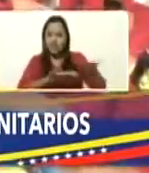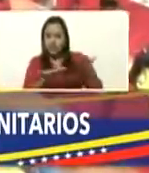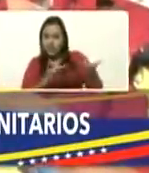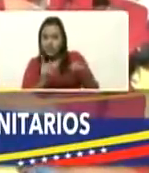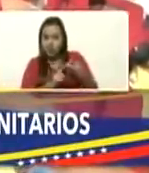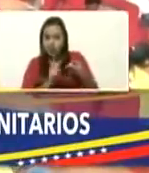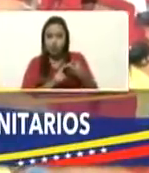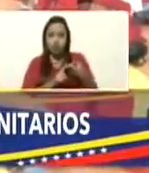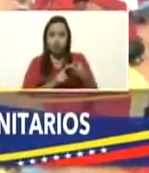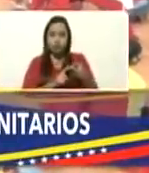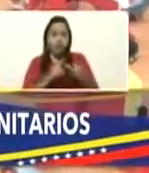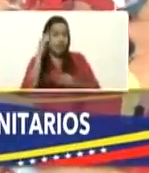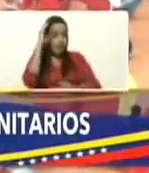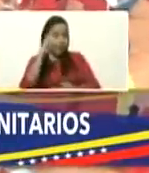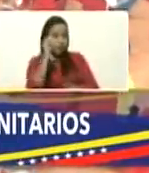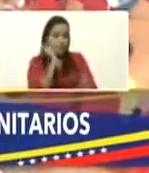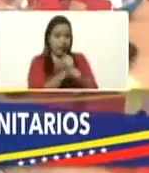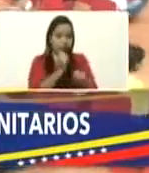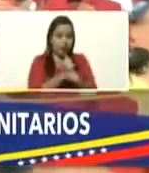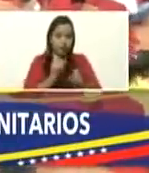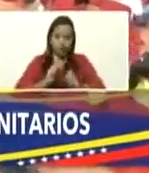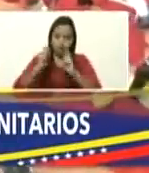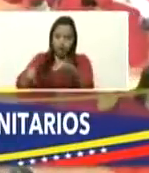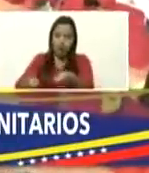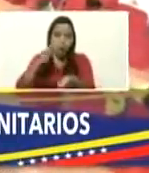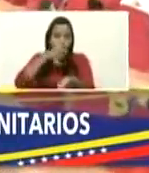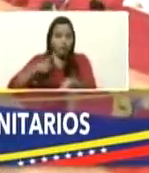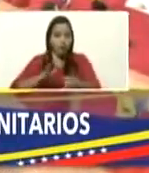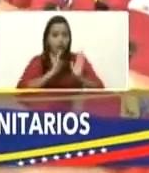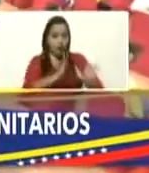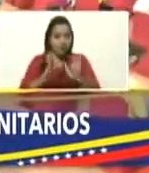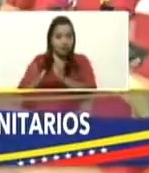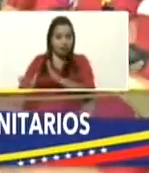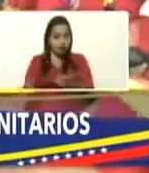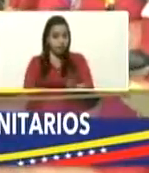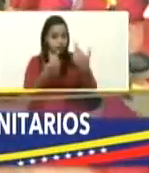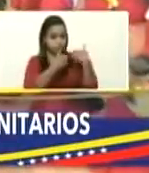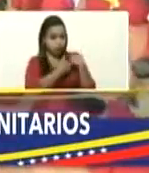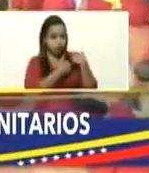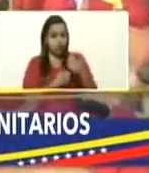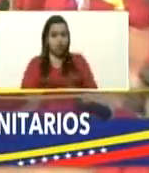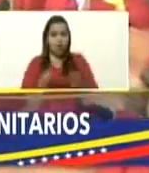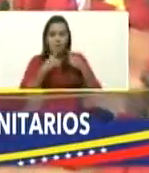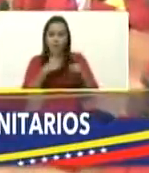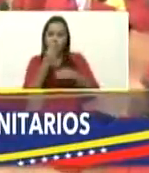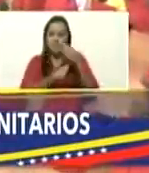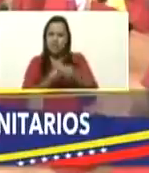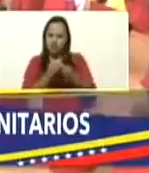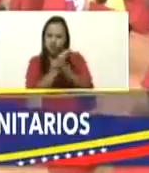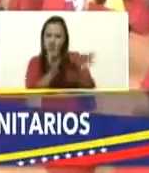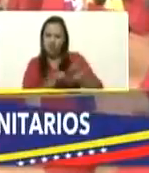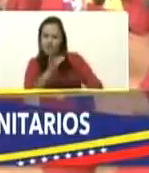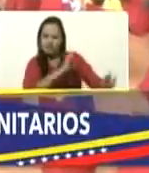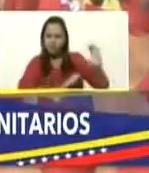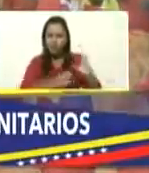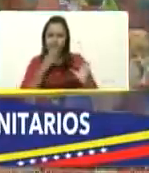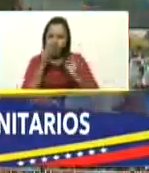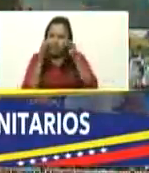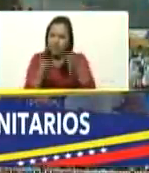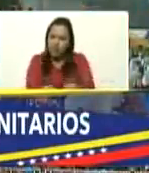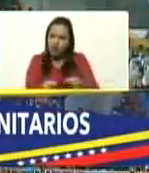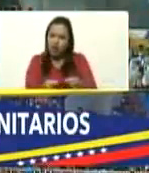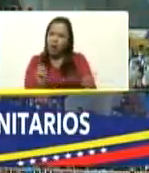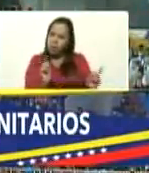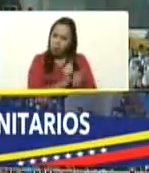de competencias al poder popular organizado, pero hacerlo con metodología científica, para que verdaderamente con